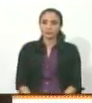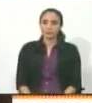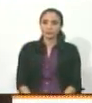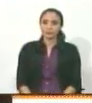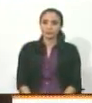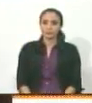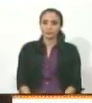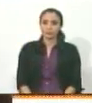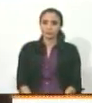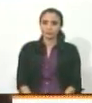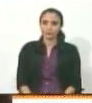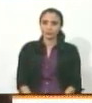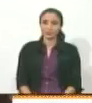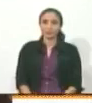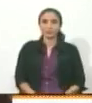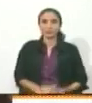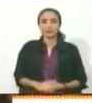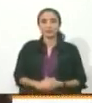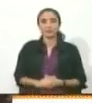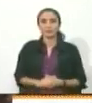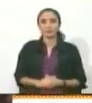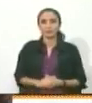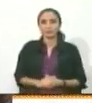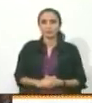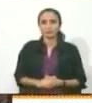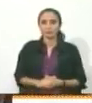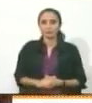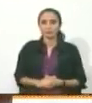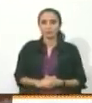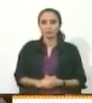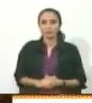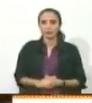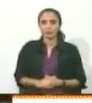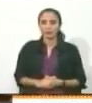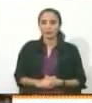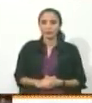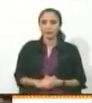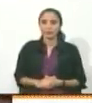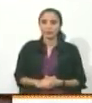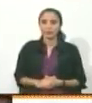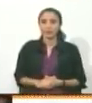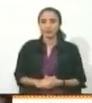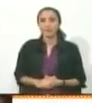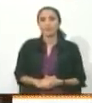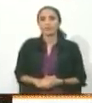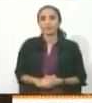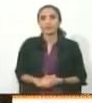Me gusta, The Furrial Times.